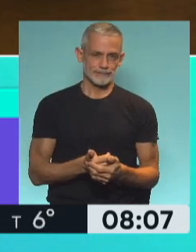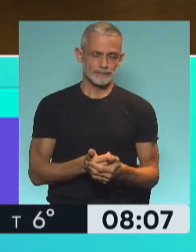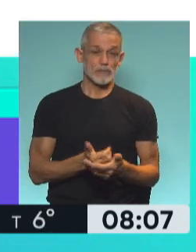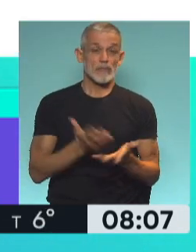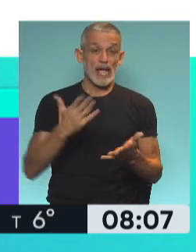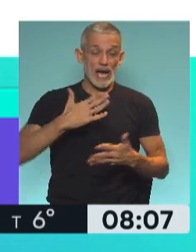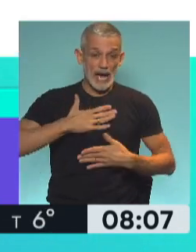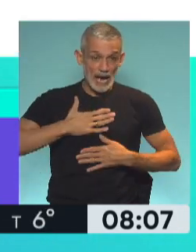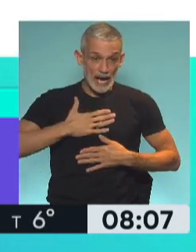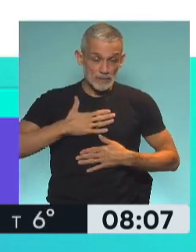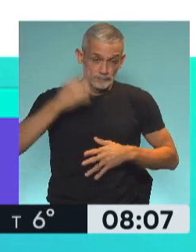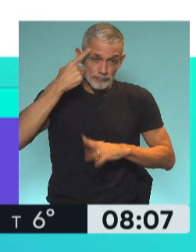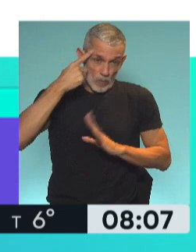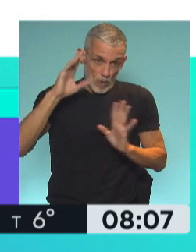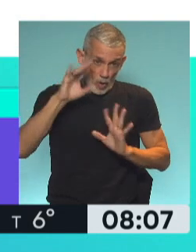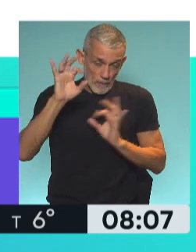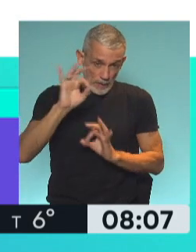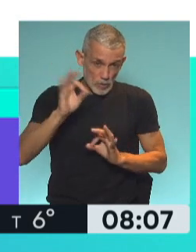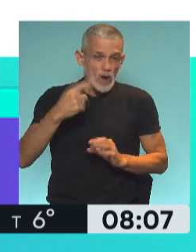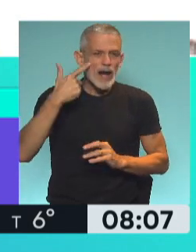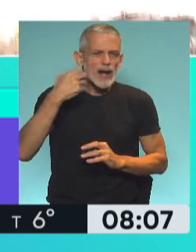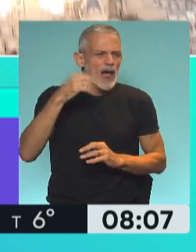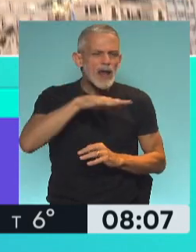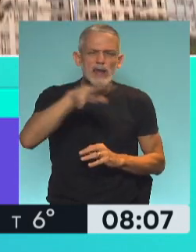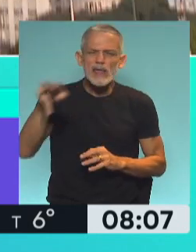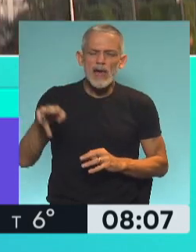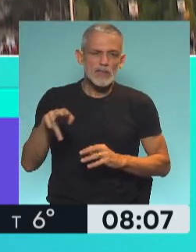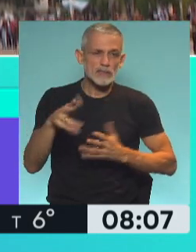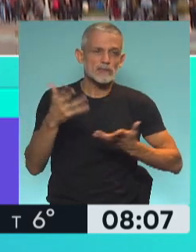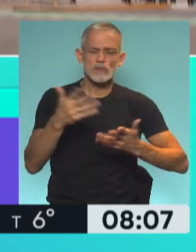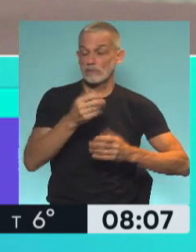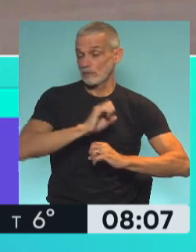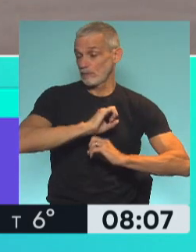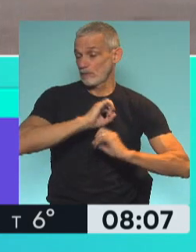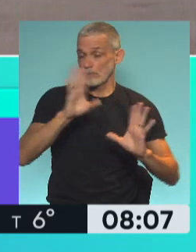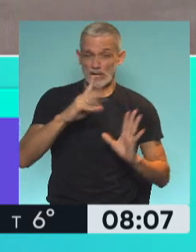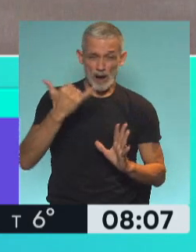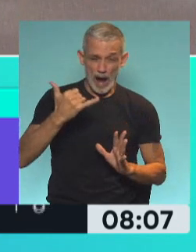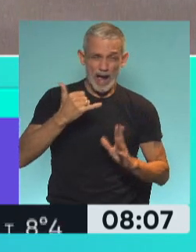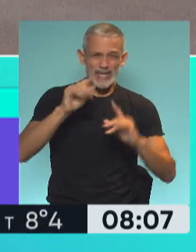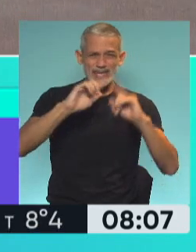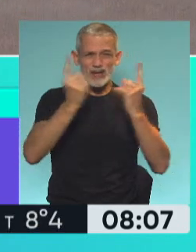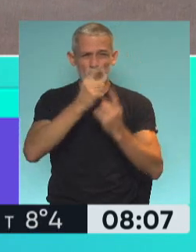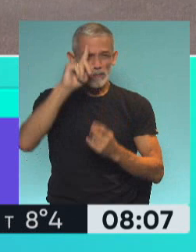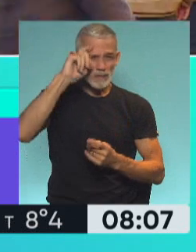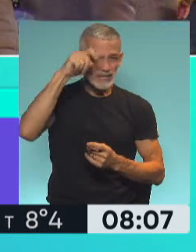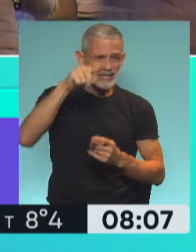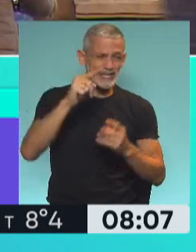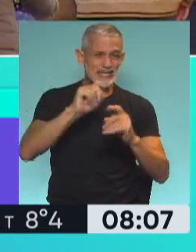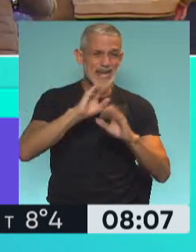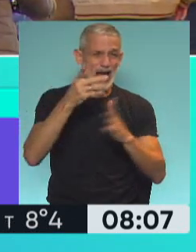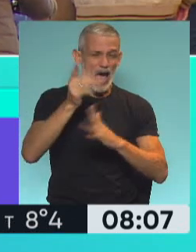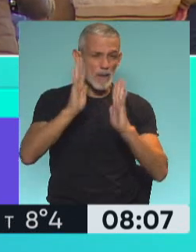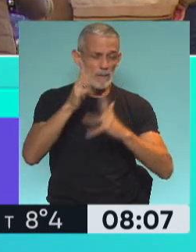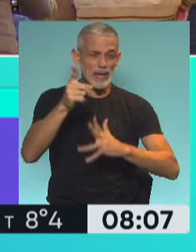A mí me parece que la realidad patética que estamos viviendo en las terapias intensivas, donde estamos